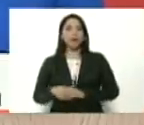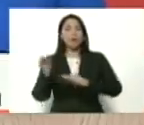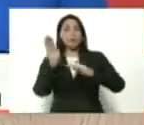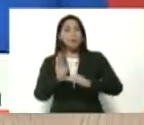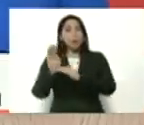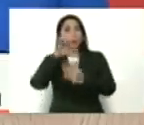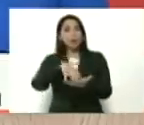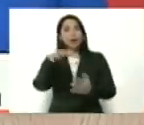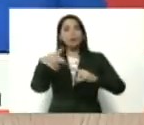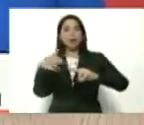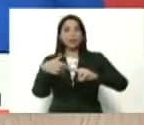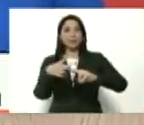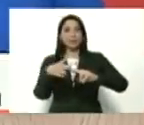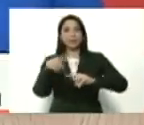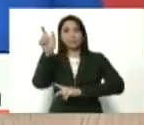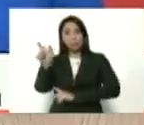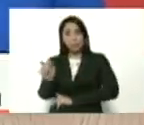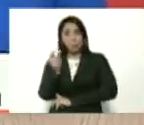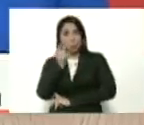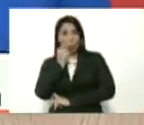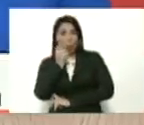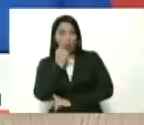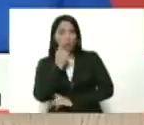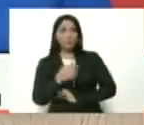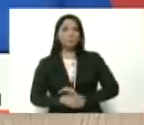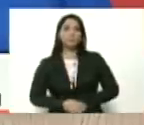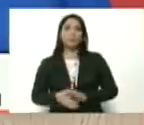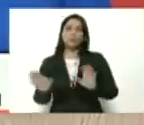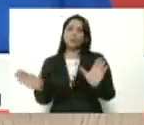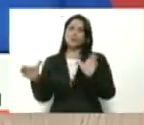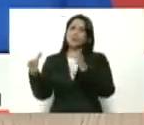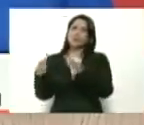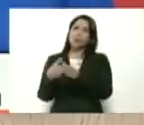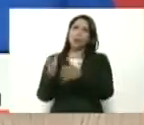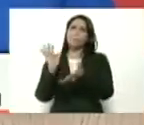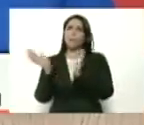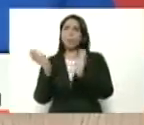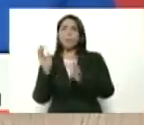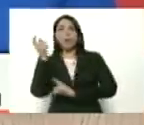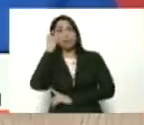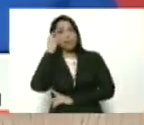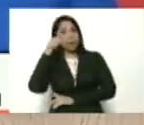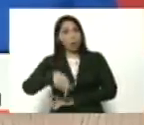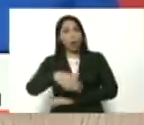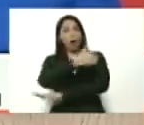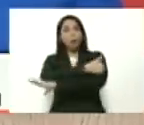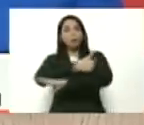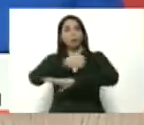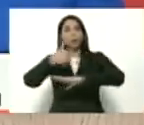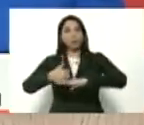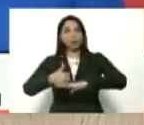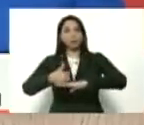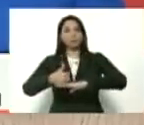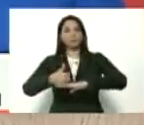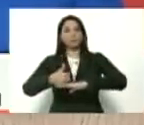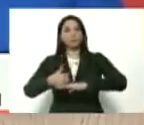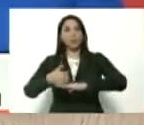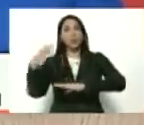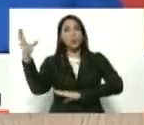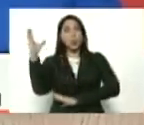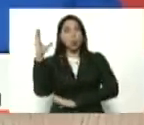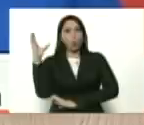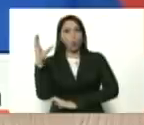estado Táchira, Freddy Bernal, sostuvo una reunión el día de hoy con autoridades de